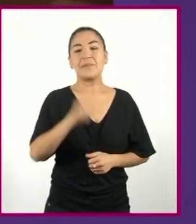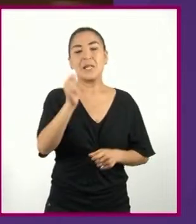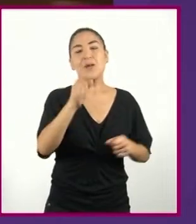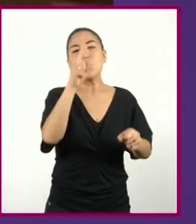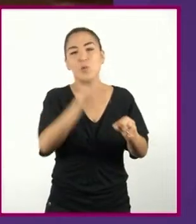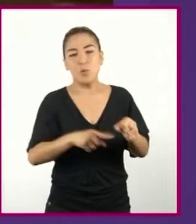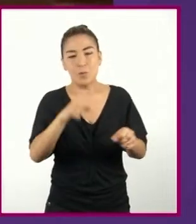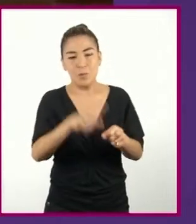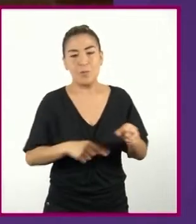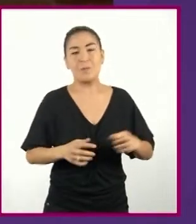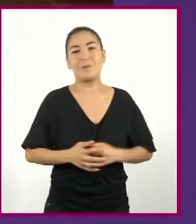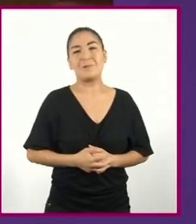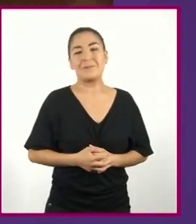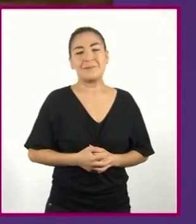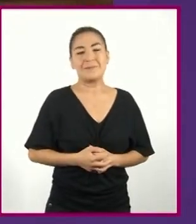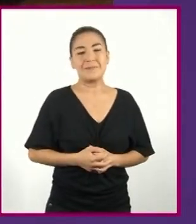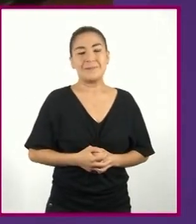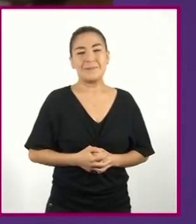colores,